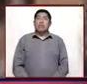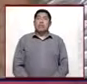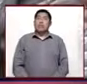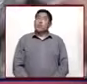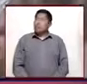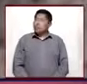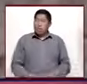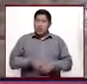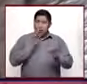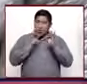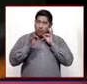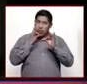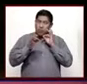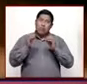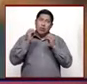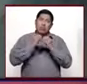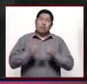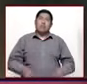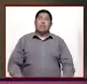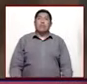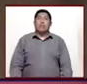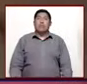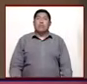Más por las redes sociales.